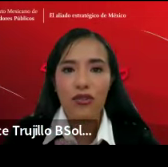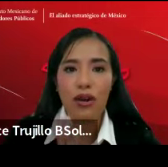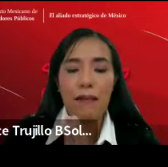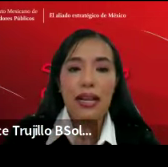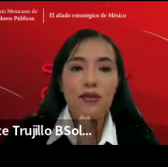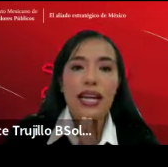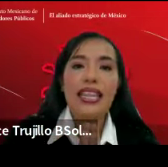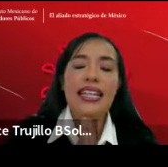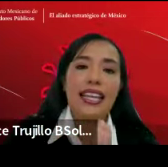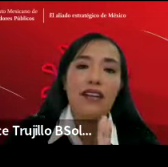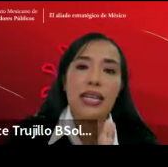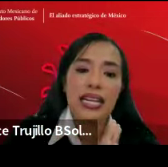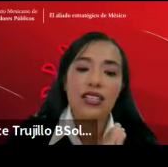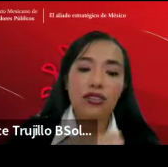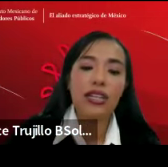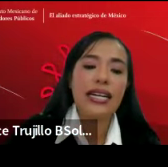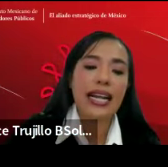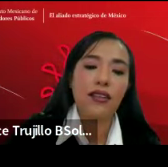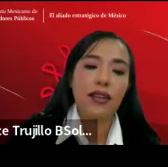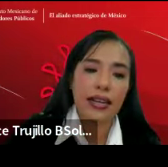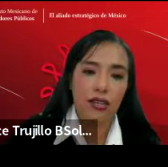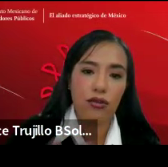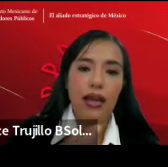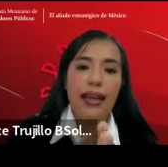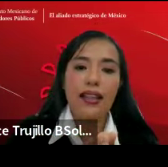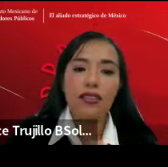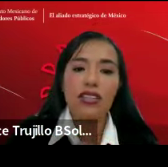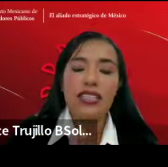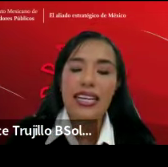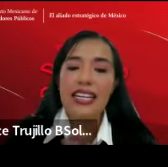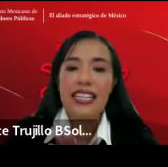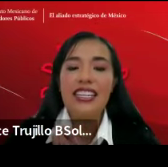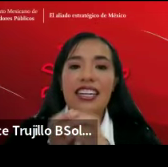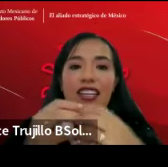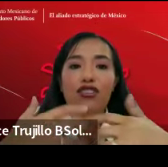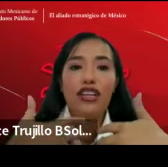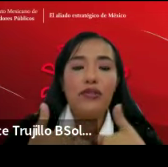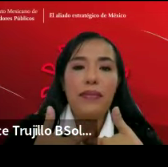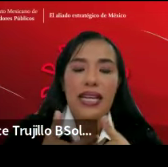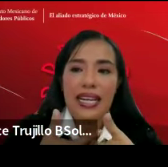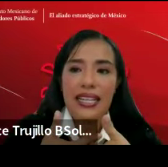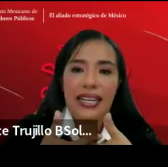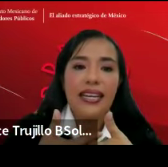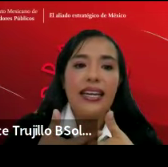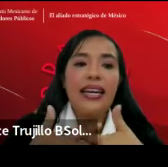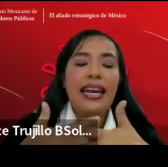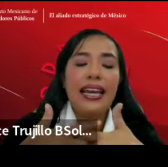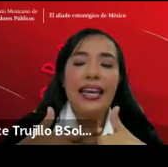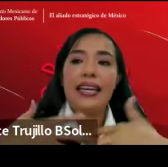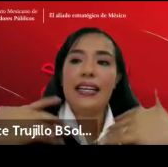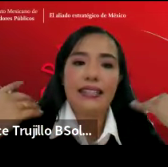matriz de riesgo, habla de una determinación del grado de riesgo. Entonces, ¿qué quiere decir? Que yo tengo a mi